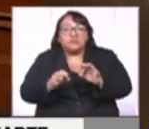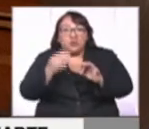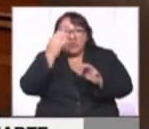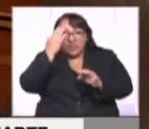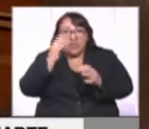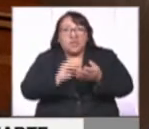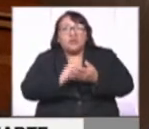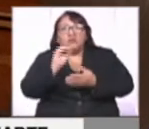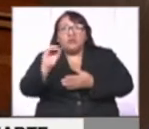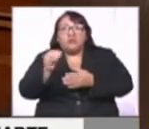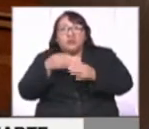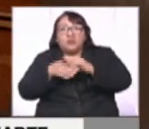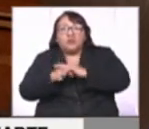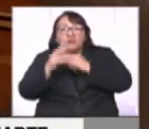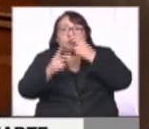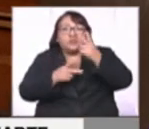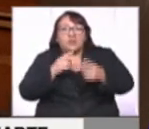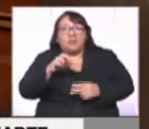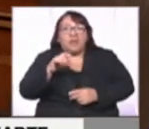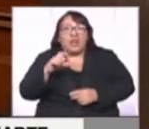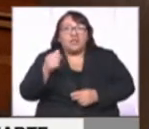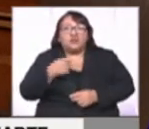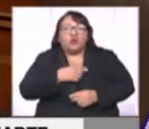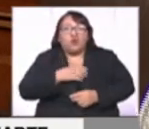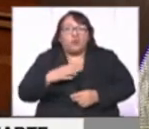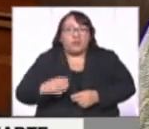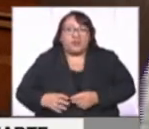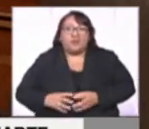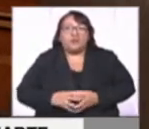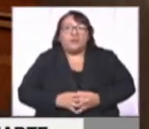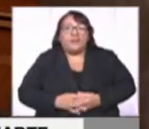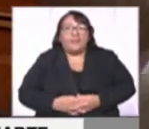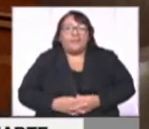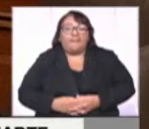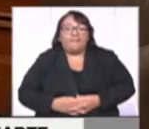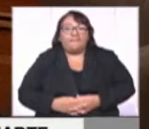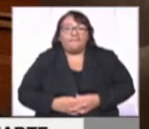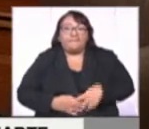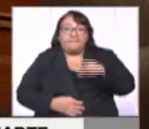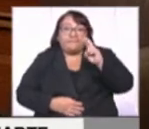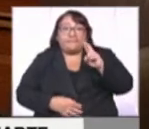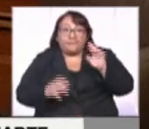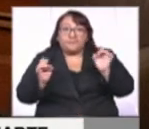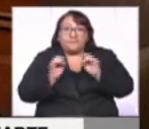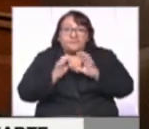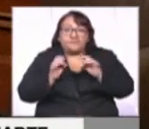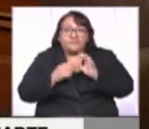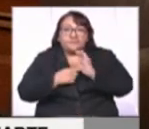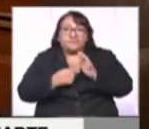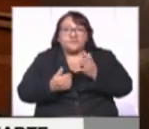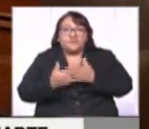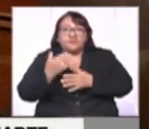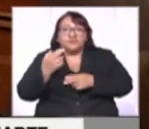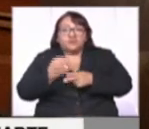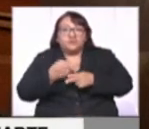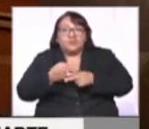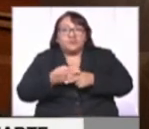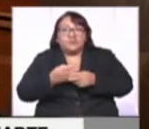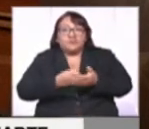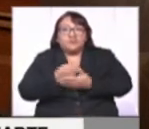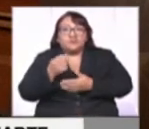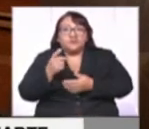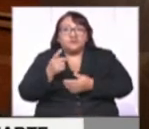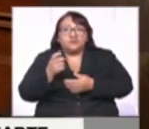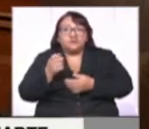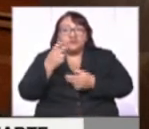se registra su visita a Palacio de Gobierno. 2 son las coincidencias que saltan a la luz en esta nueva revelación de la compra